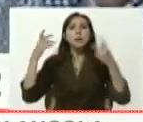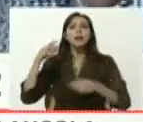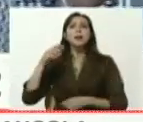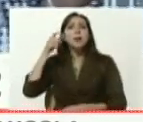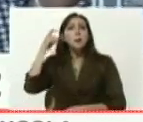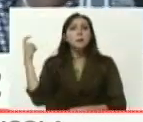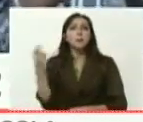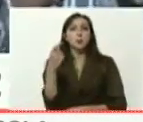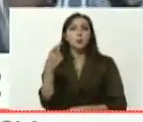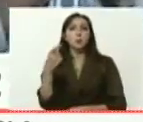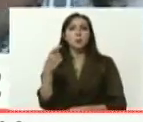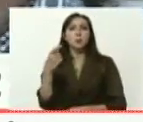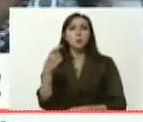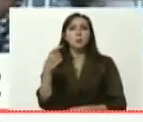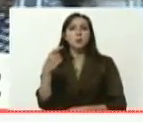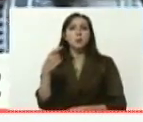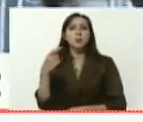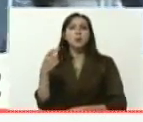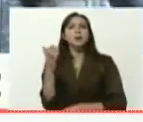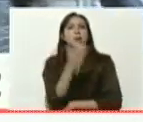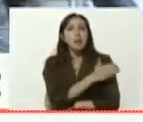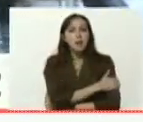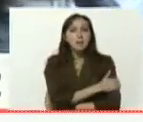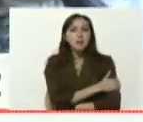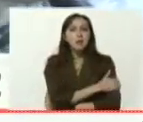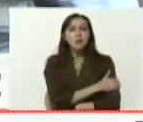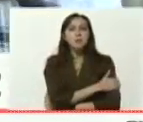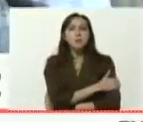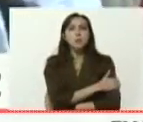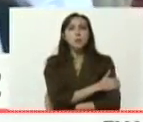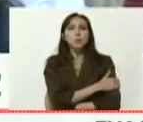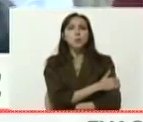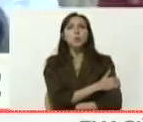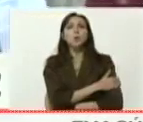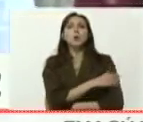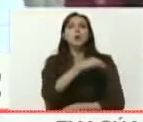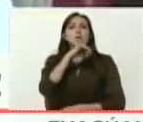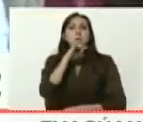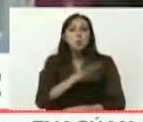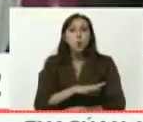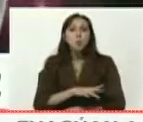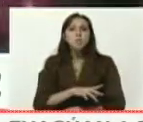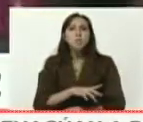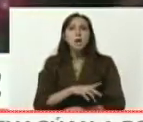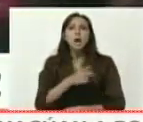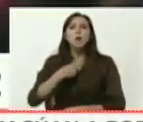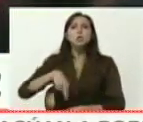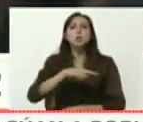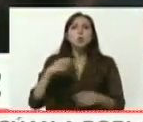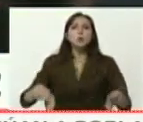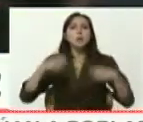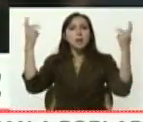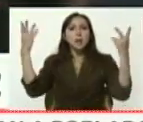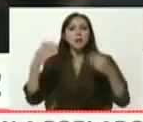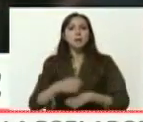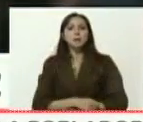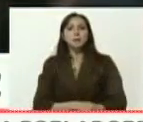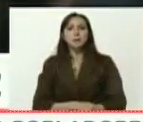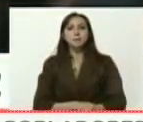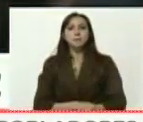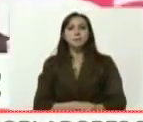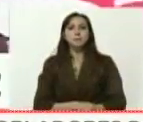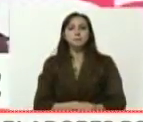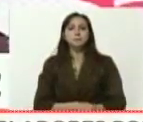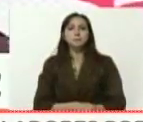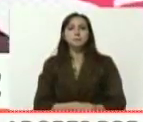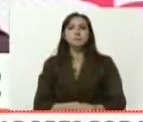del capital y del capitalismo que históricamente es inhumano.